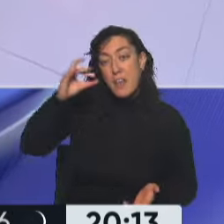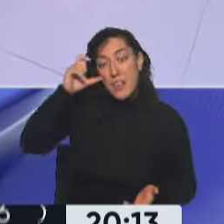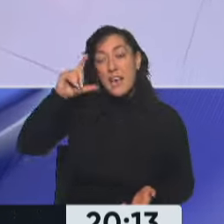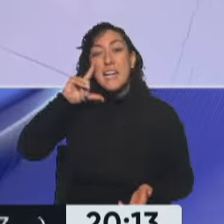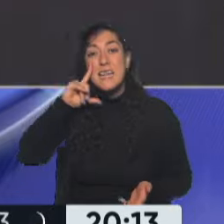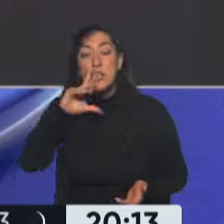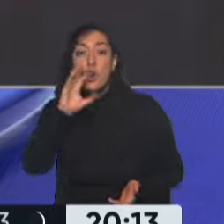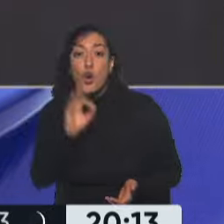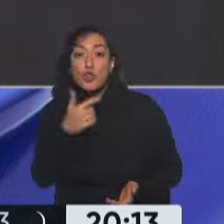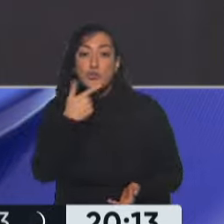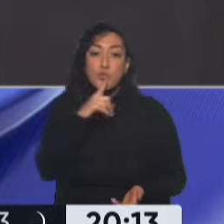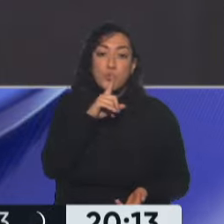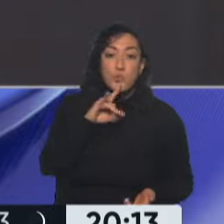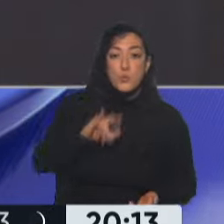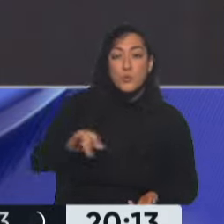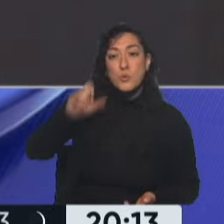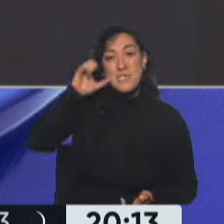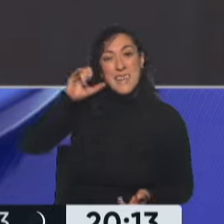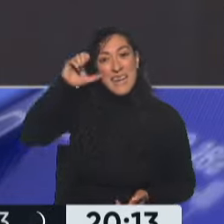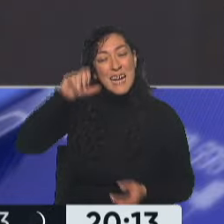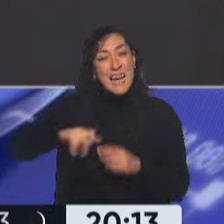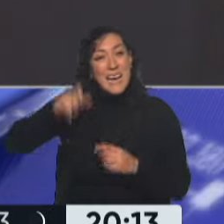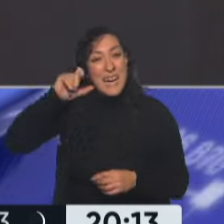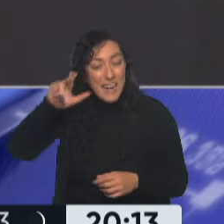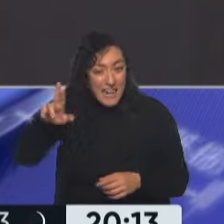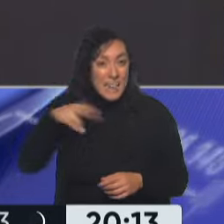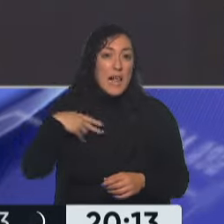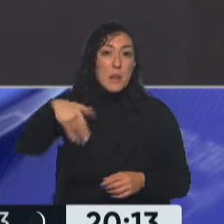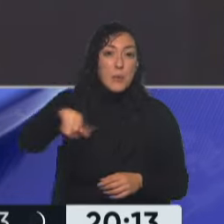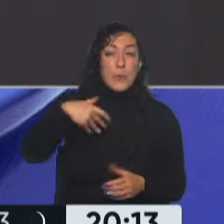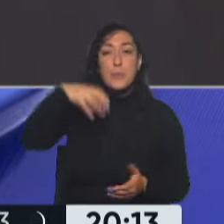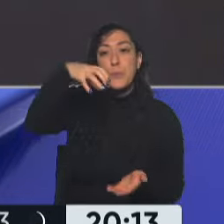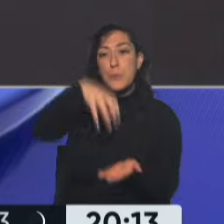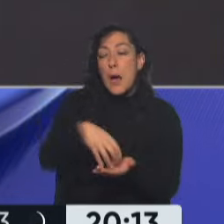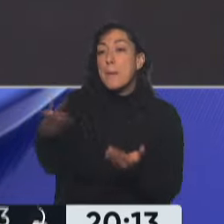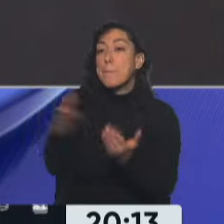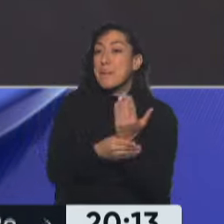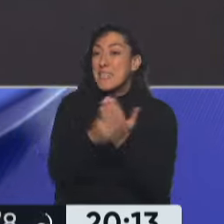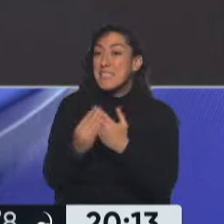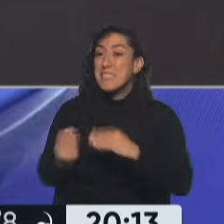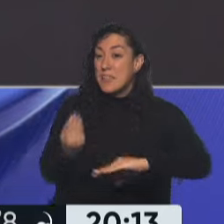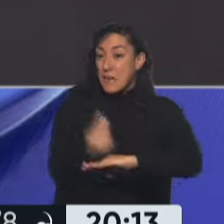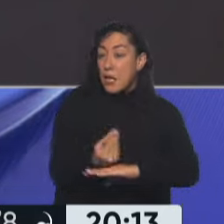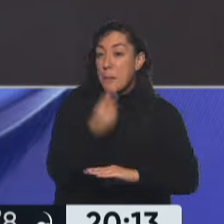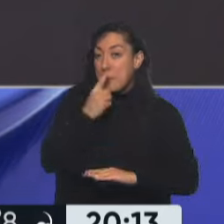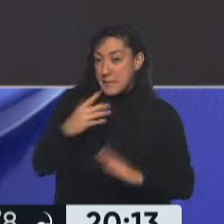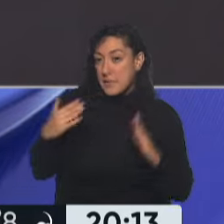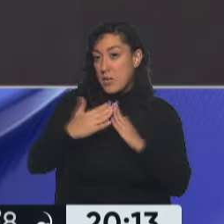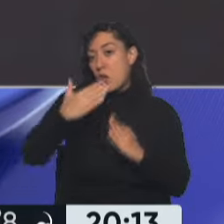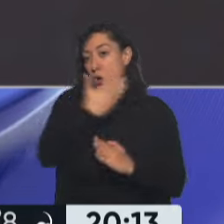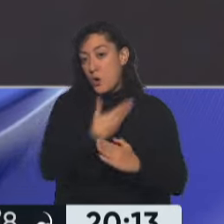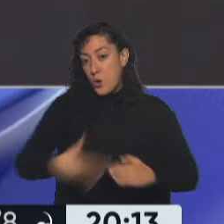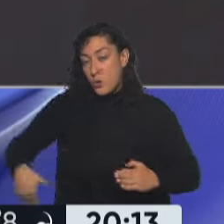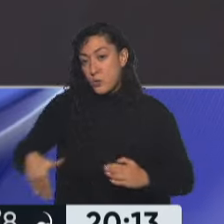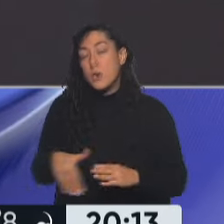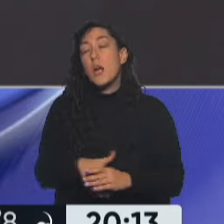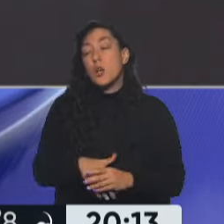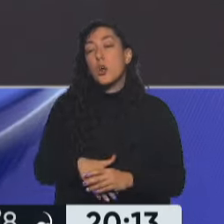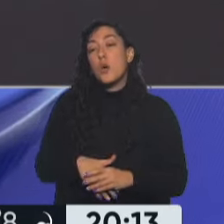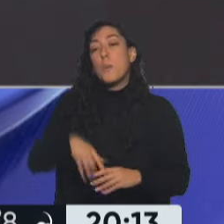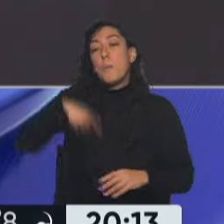a ocupar un ministerio. Se habla y comentan fuentes oficiales de la Casa Rosada que el ingreso de Federico se haría